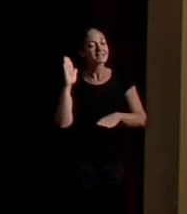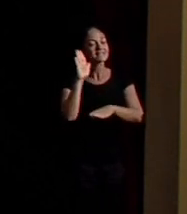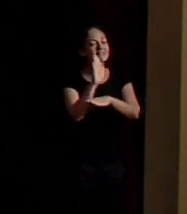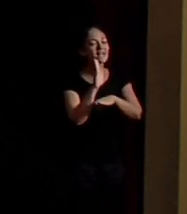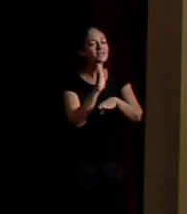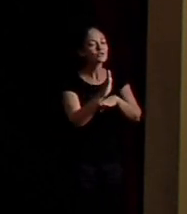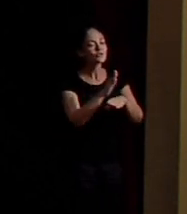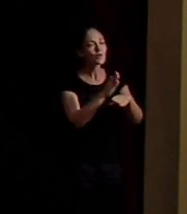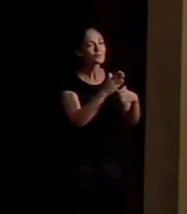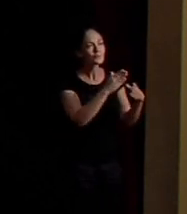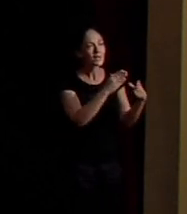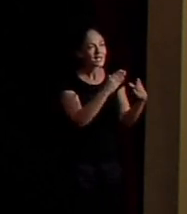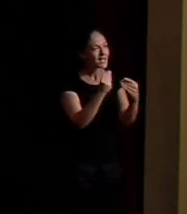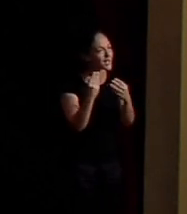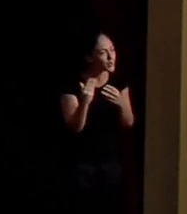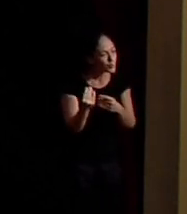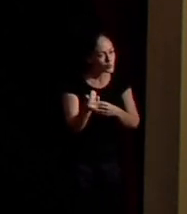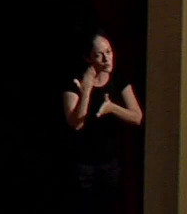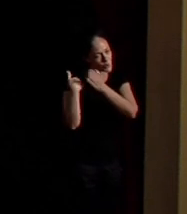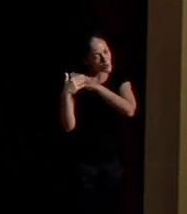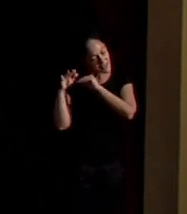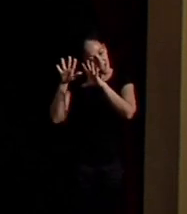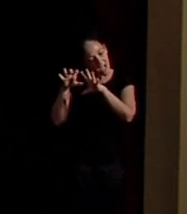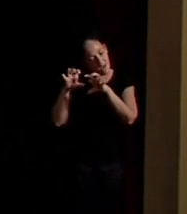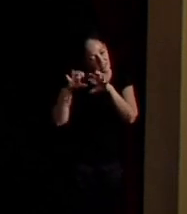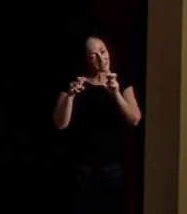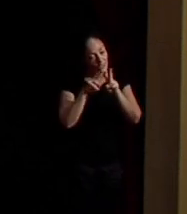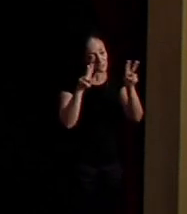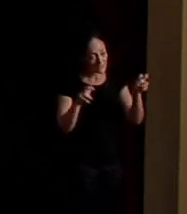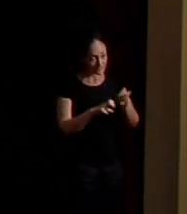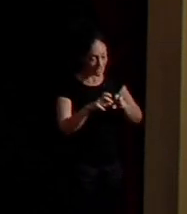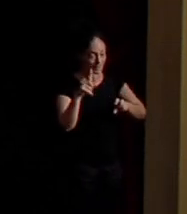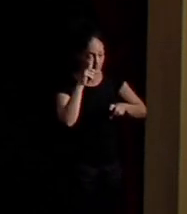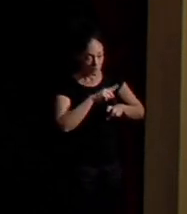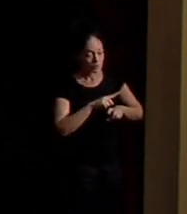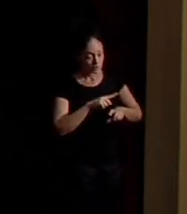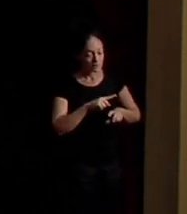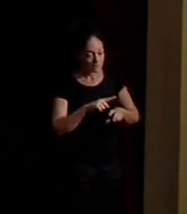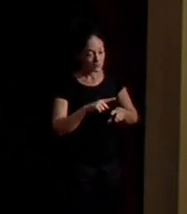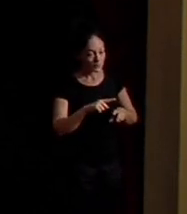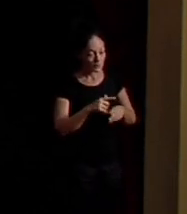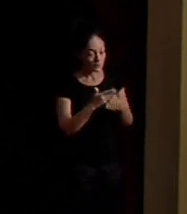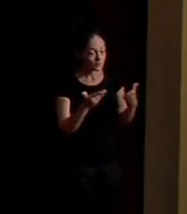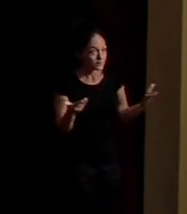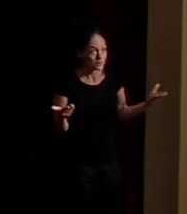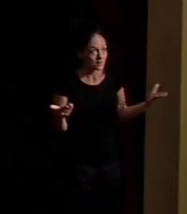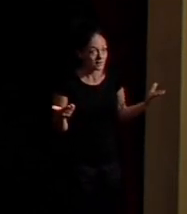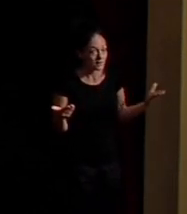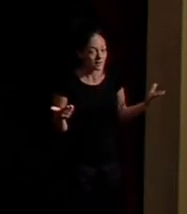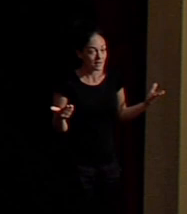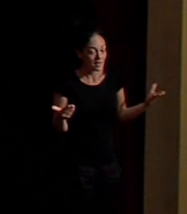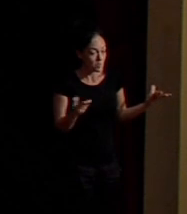buena parte de lo que yo he aprendido sobre prostitución en torno al sistema prostitucional pues se debe pues a